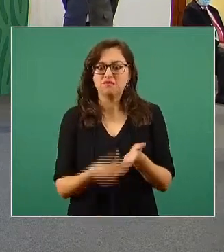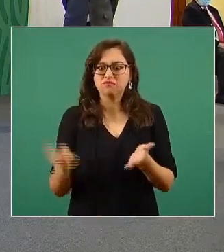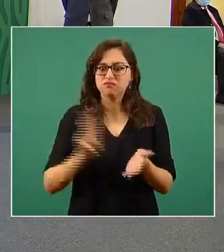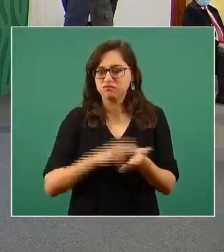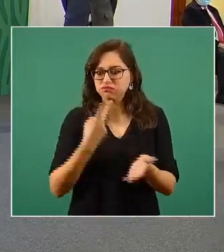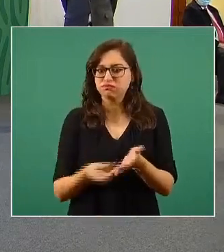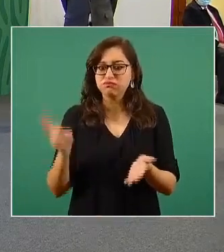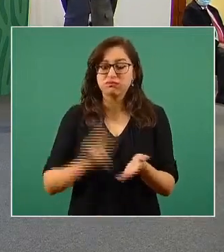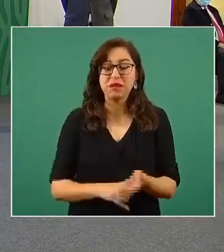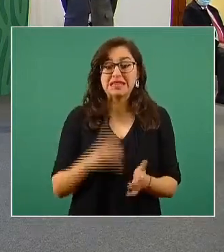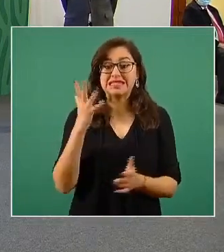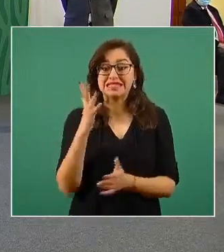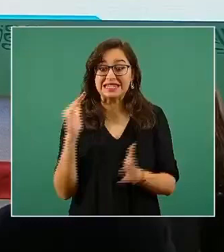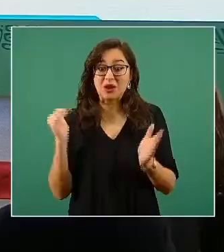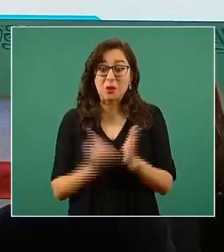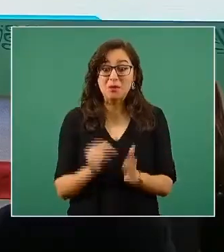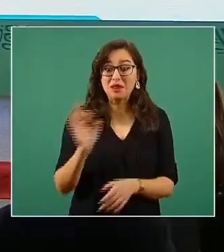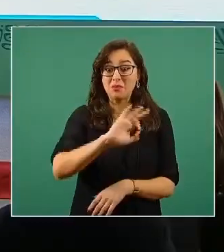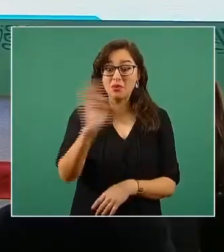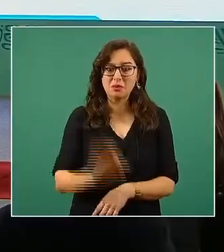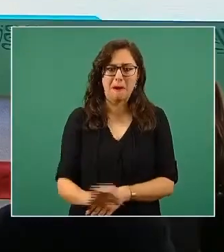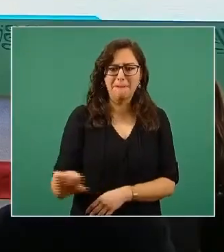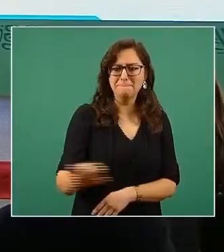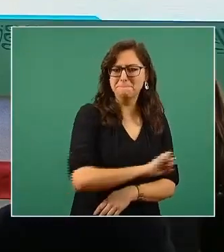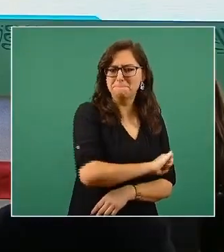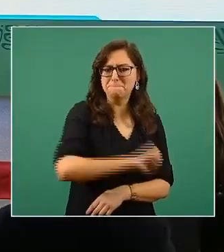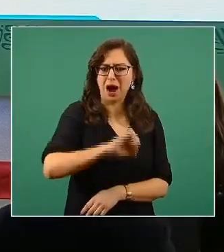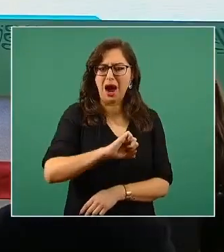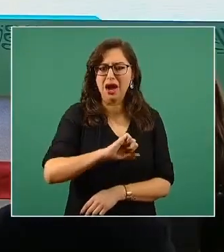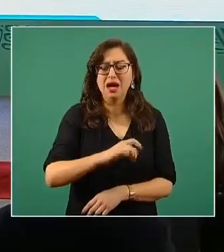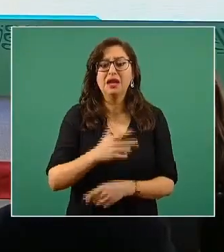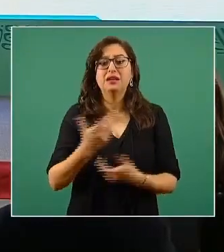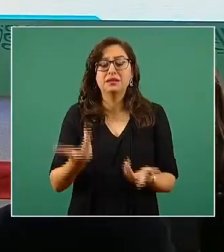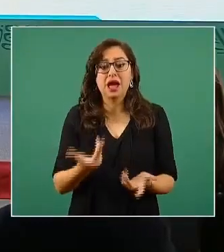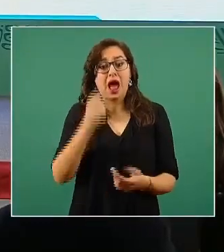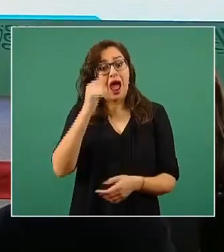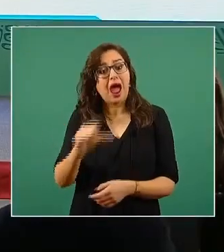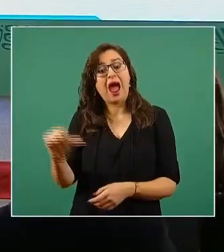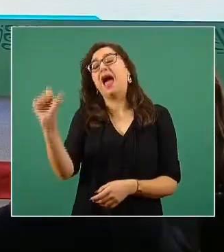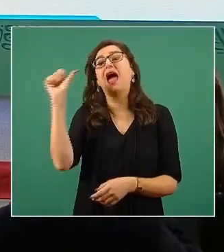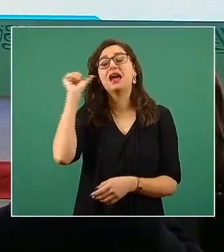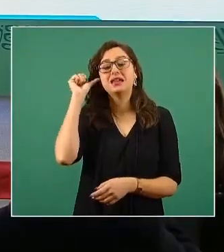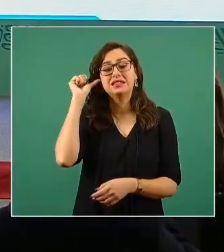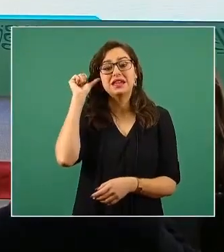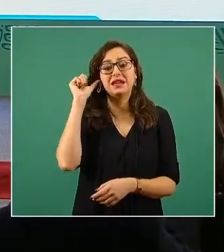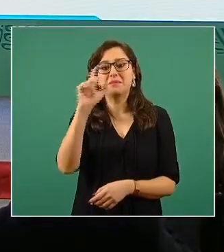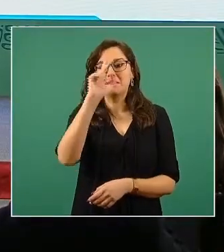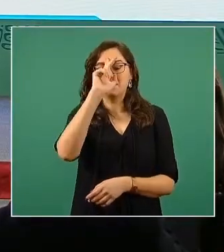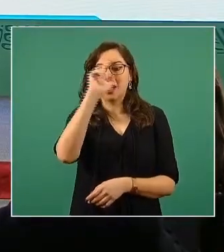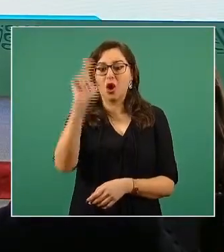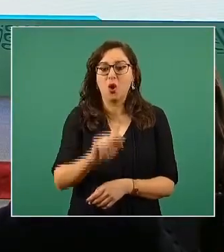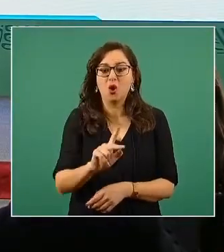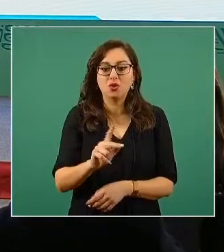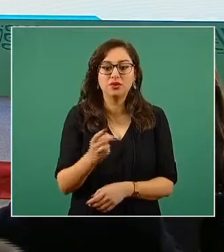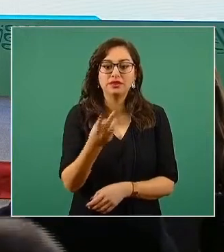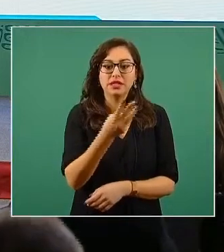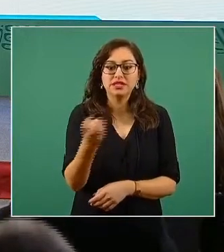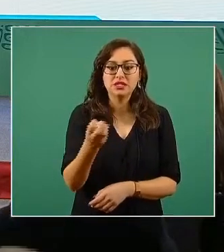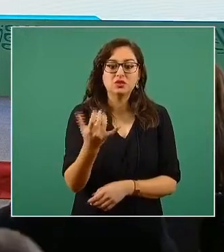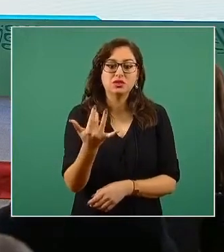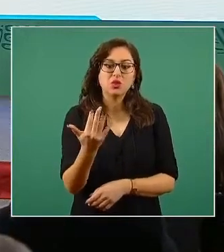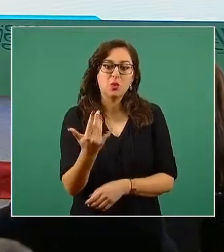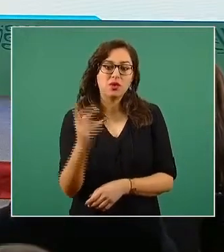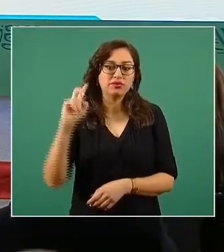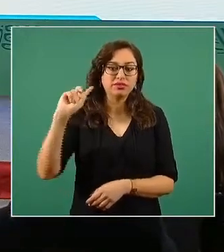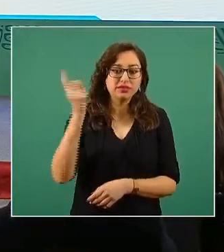haber un disparo todavía mucho mayor. Casi el día de ayer, por ejemplo, uno de los índices estuvo en 350.